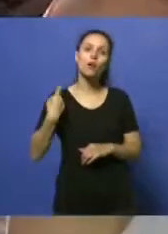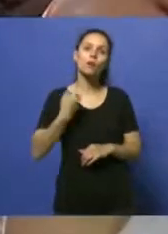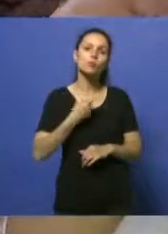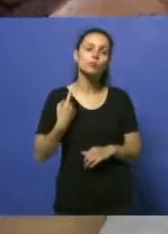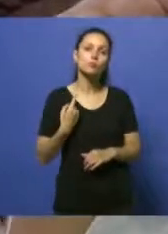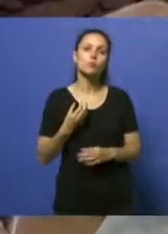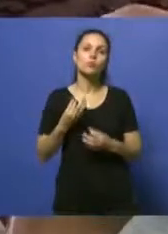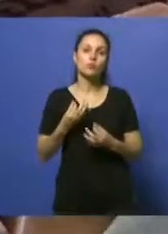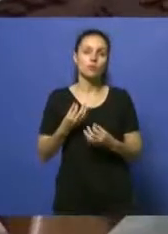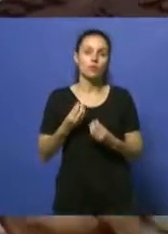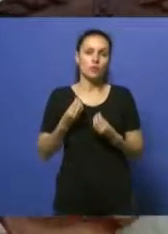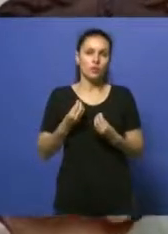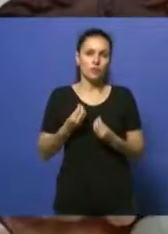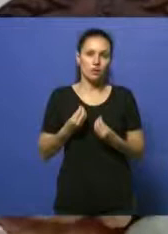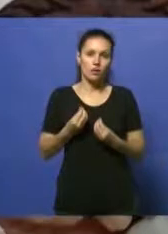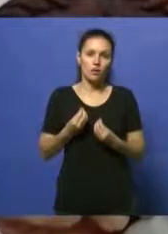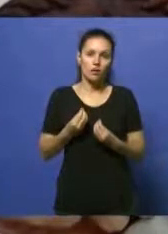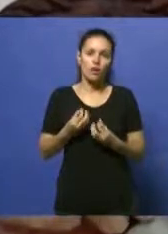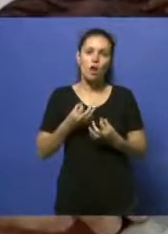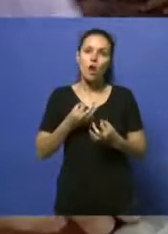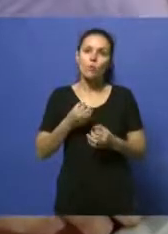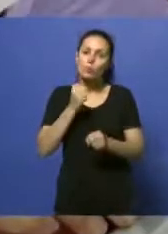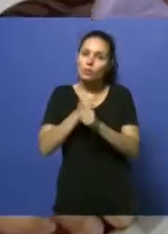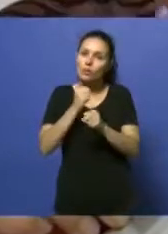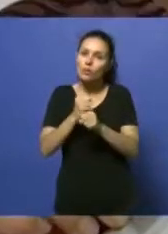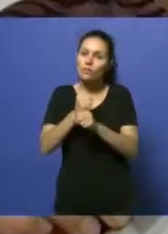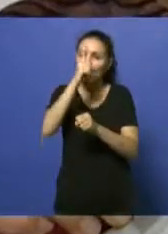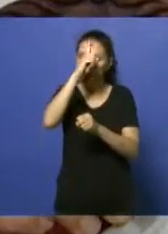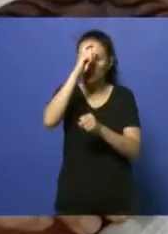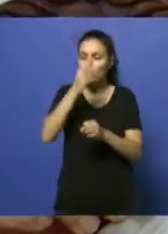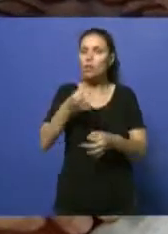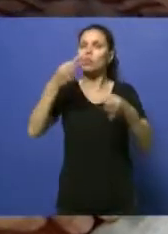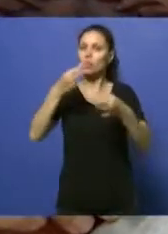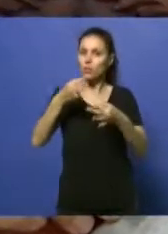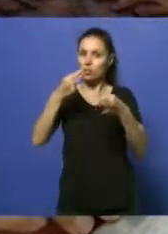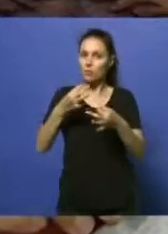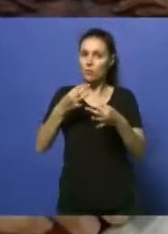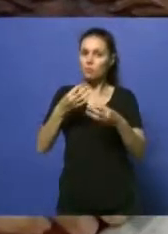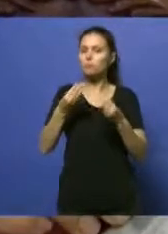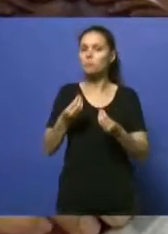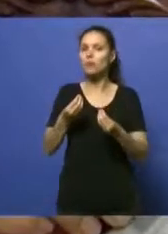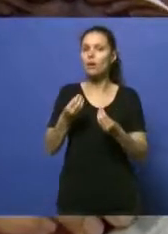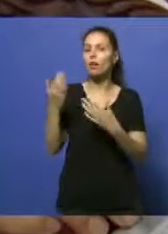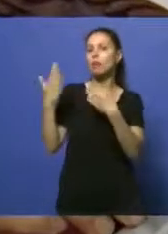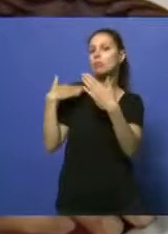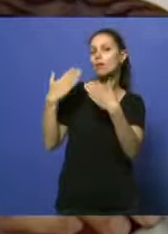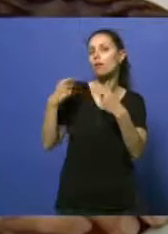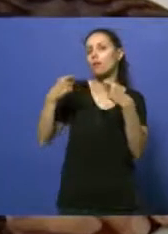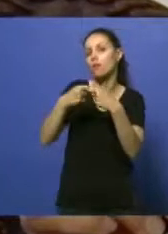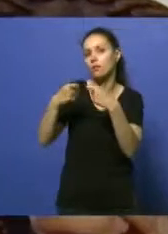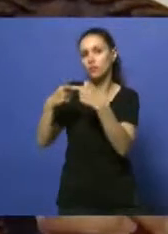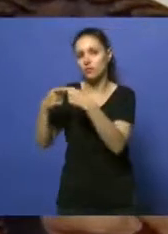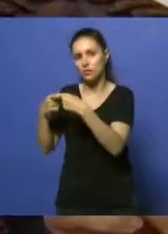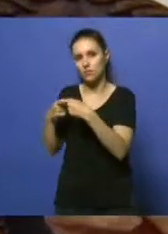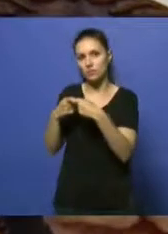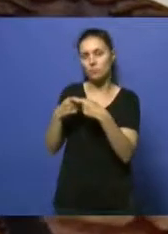el trabajo a nivel hospitalario y para eso es fundamental dialogar con los sindicatos, con los gremios, con los representantes,